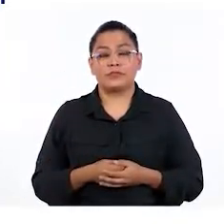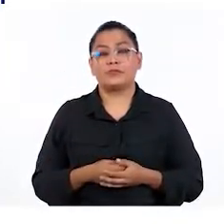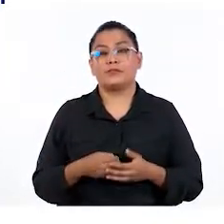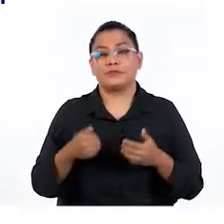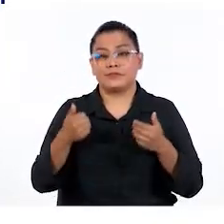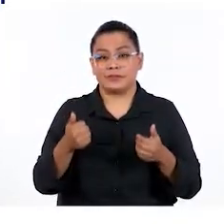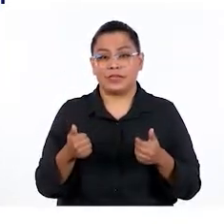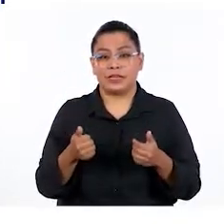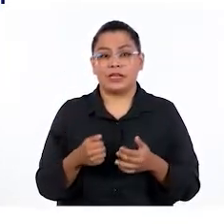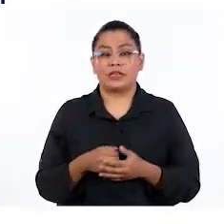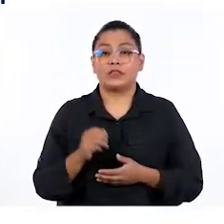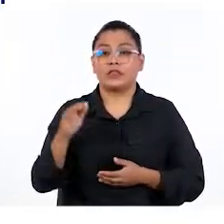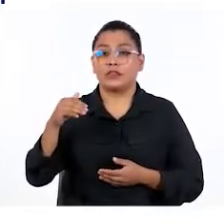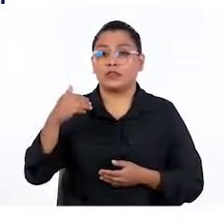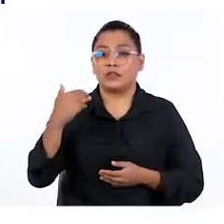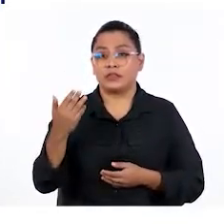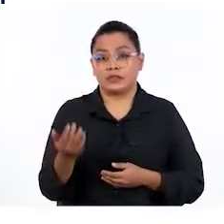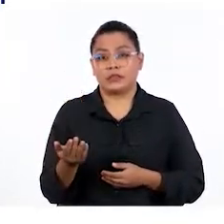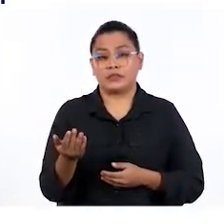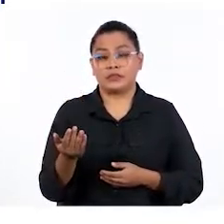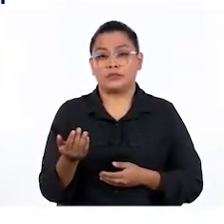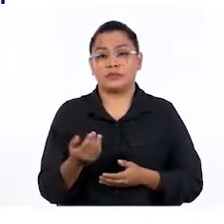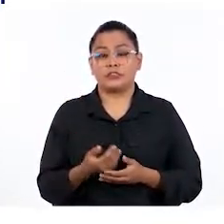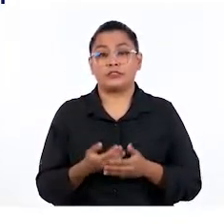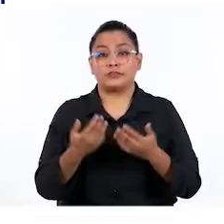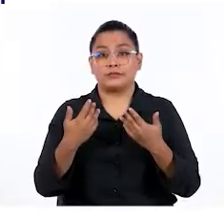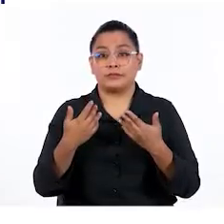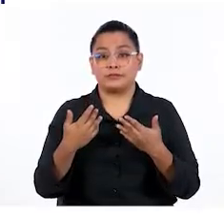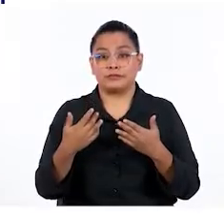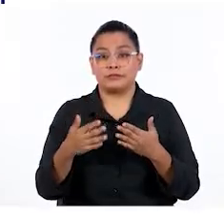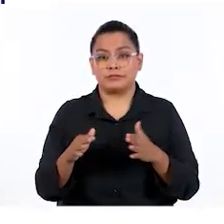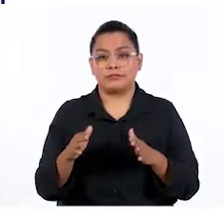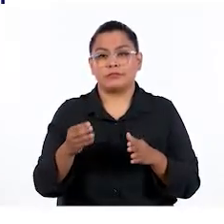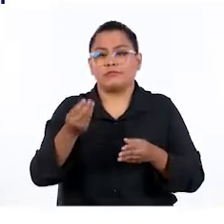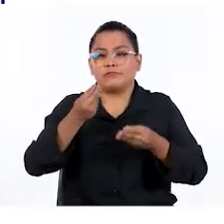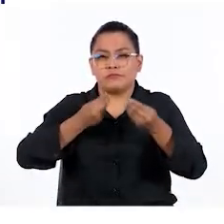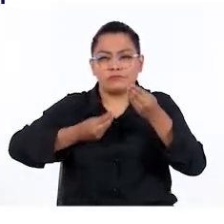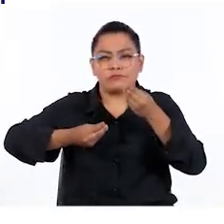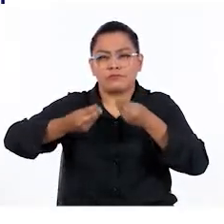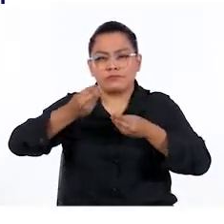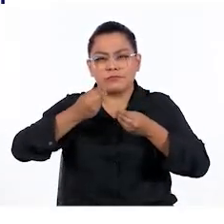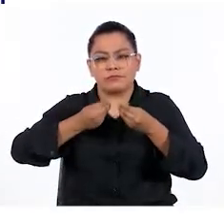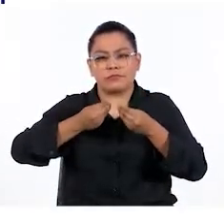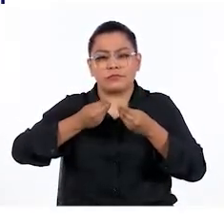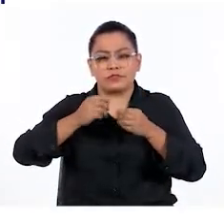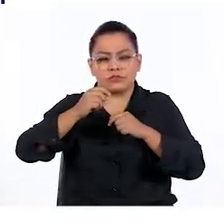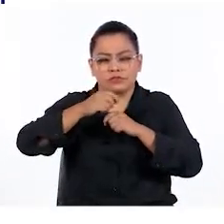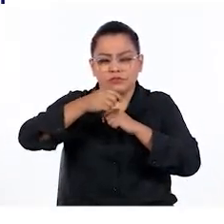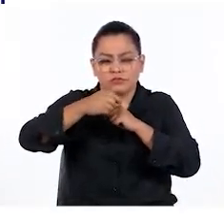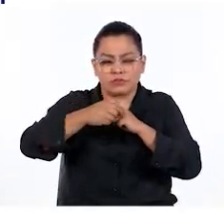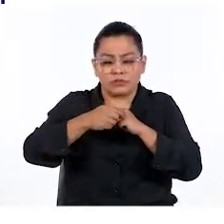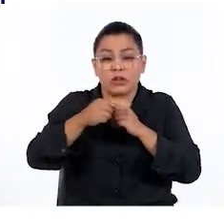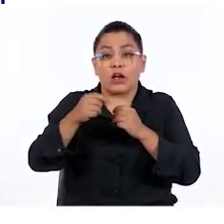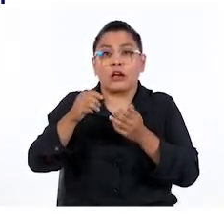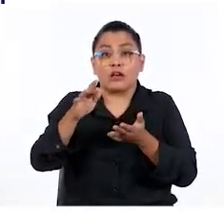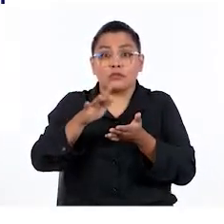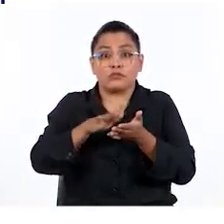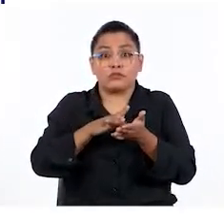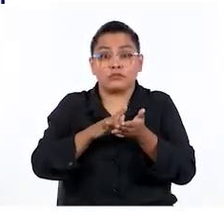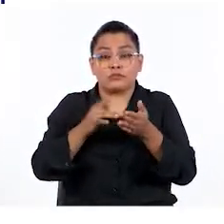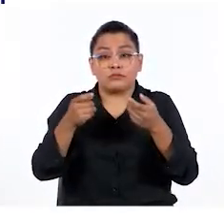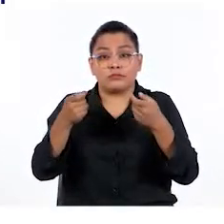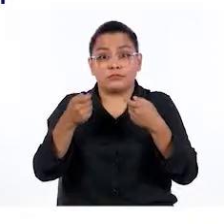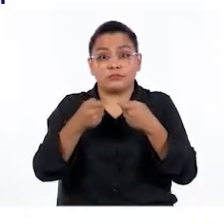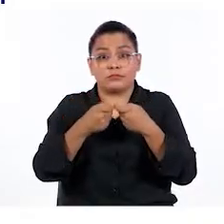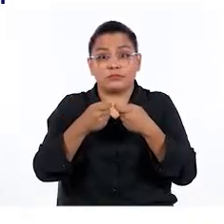bien, posteriormente, una vez pasamos y digerimos todas estas moléculas energéticas, hacemos que pasen